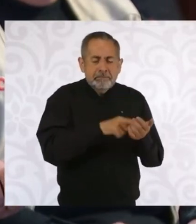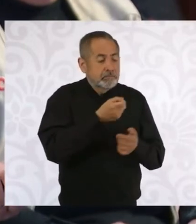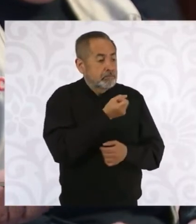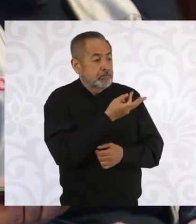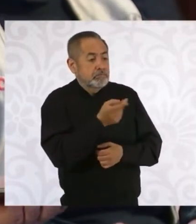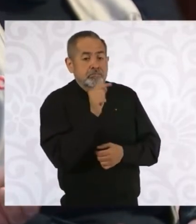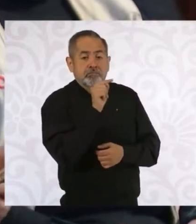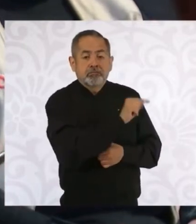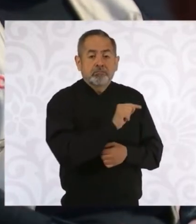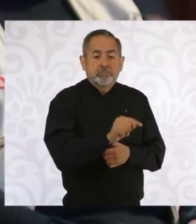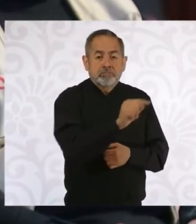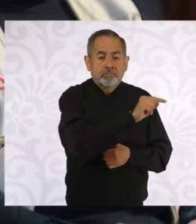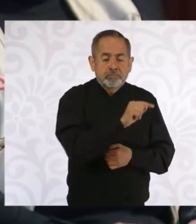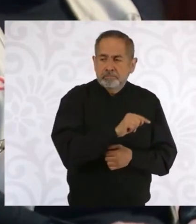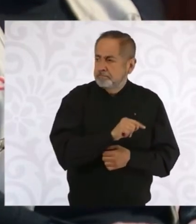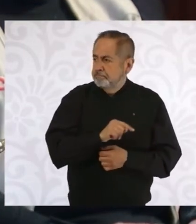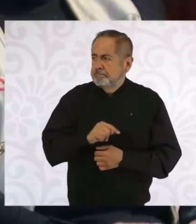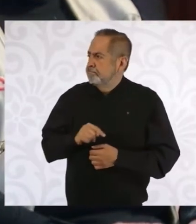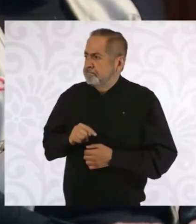a saquear